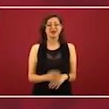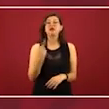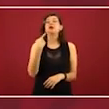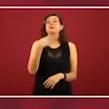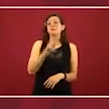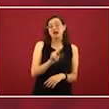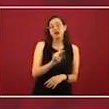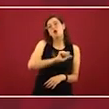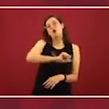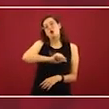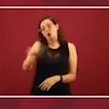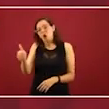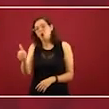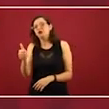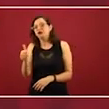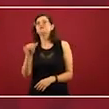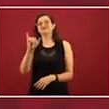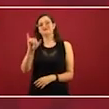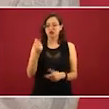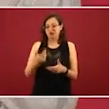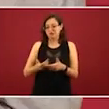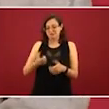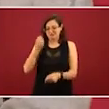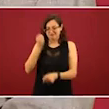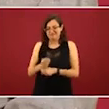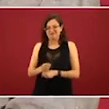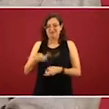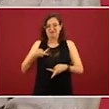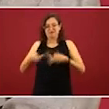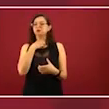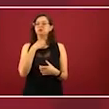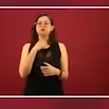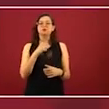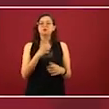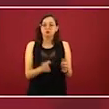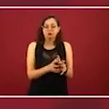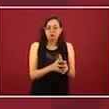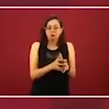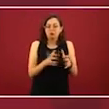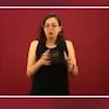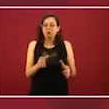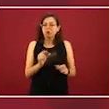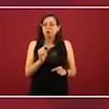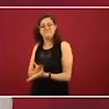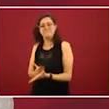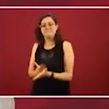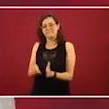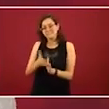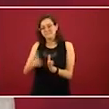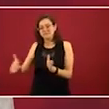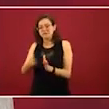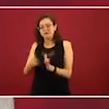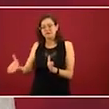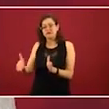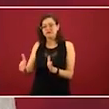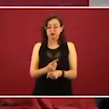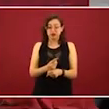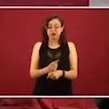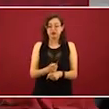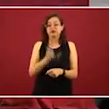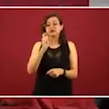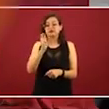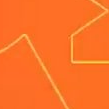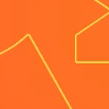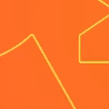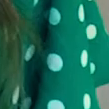difíciles, es imperativo saber que existe alguien que está al mando en el timón para llevarnos a un puerto seguro. Saber que este líder piensa en